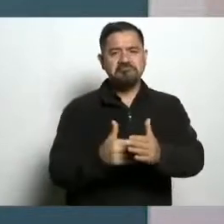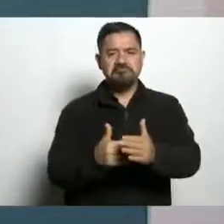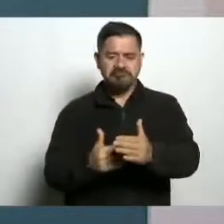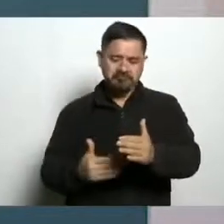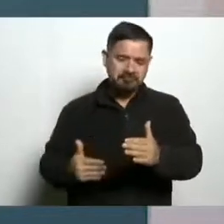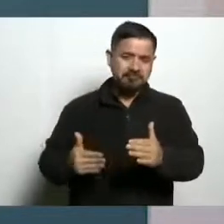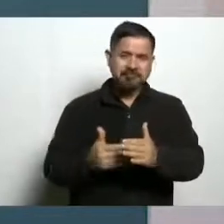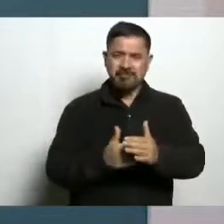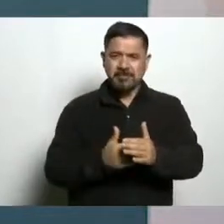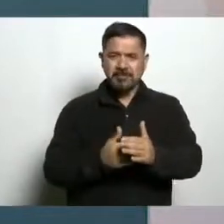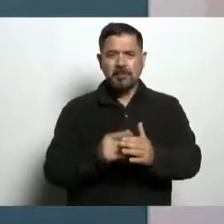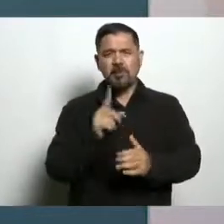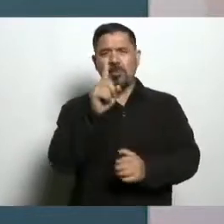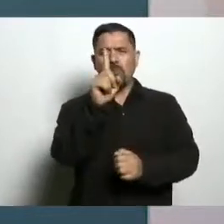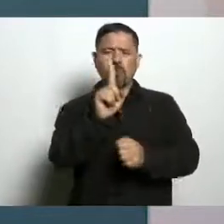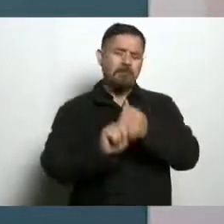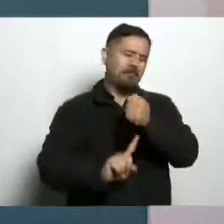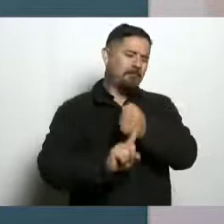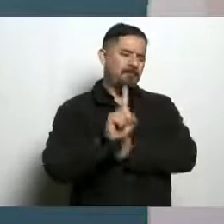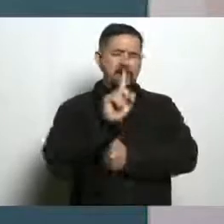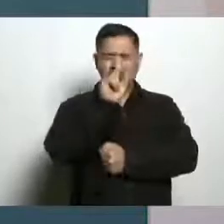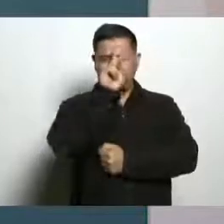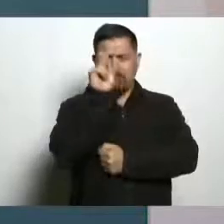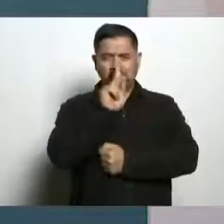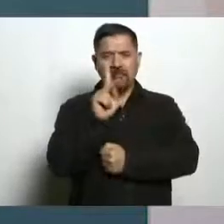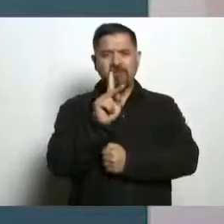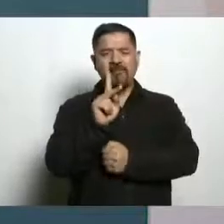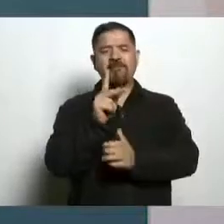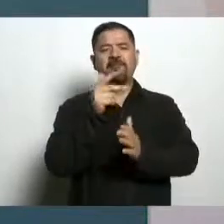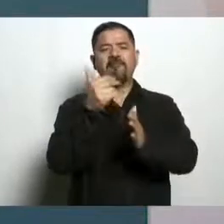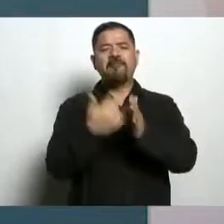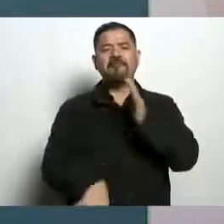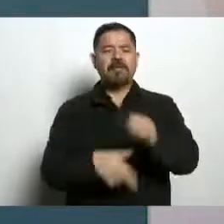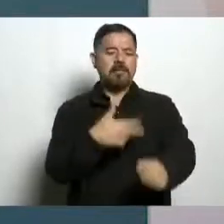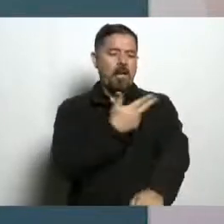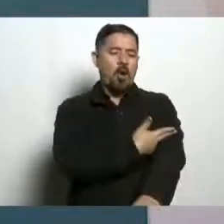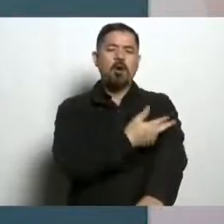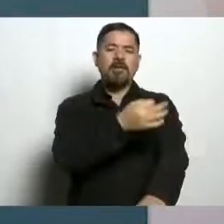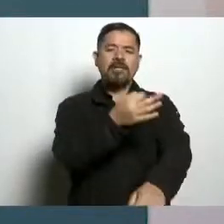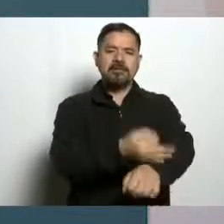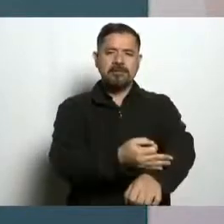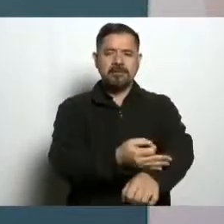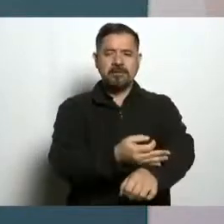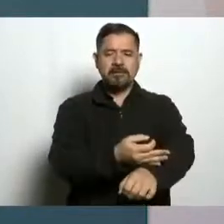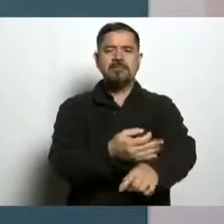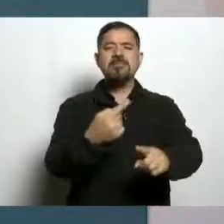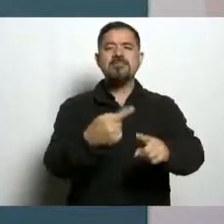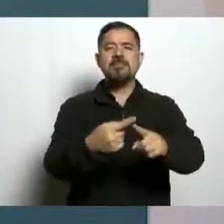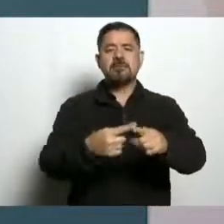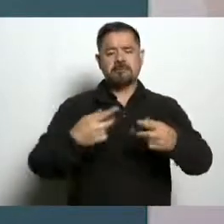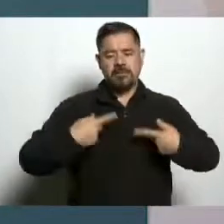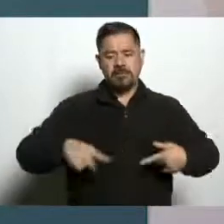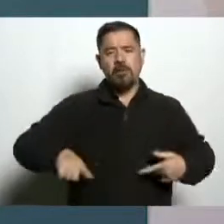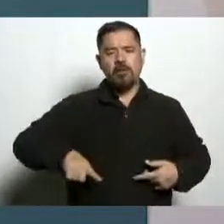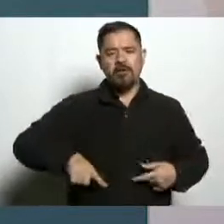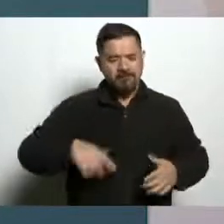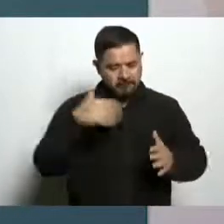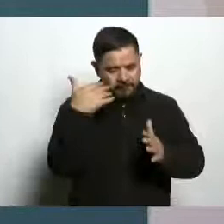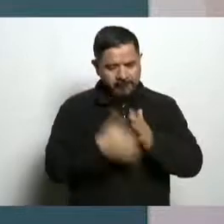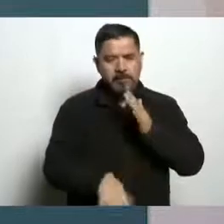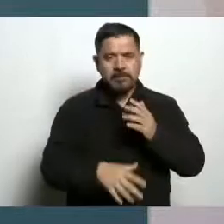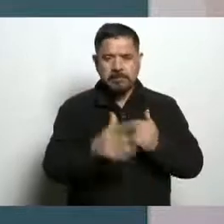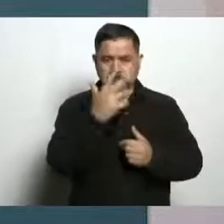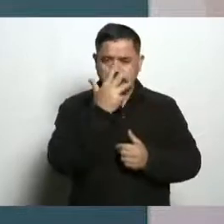Nada ha dañado más a México que la deshonestidad de los gobernantes. Nada ha afectado más